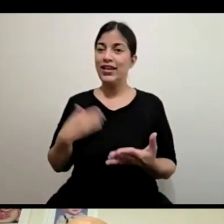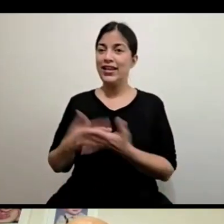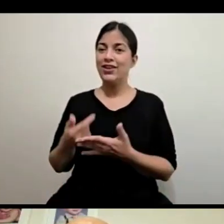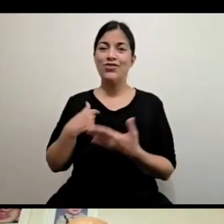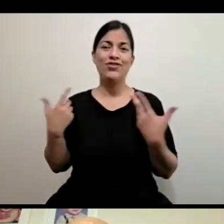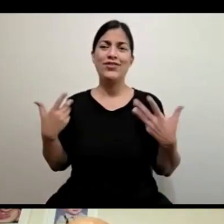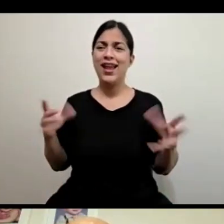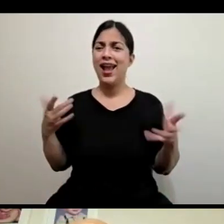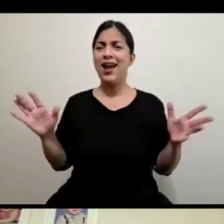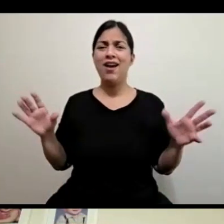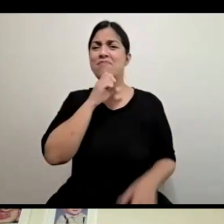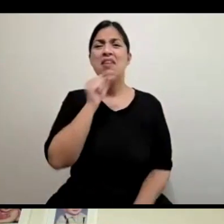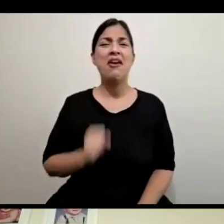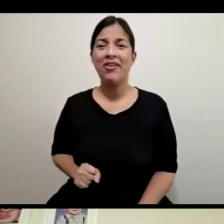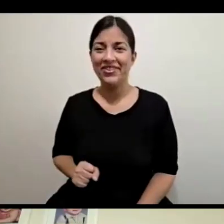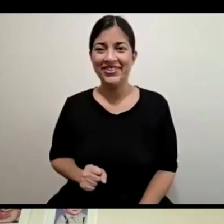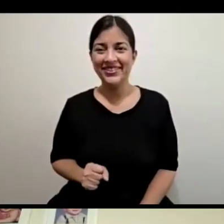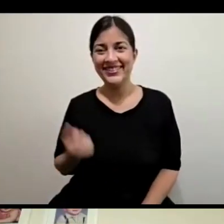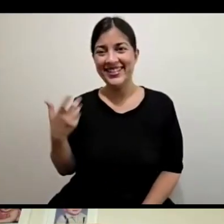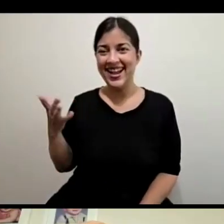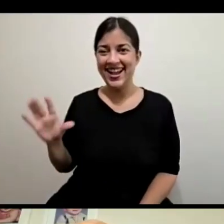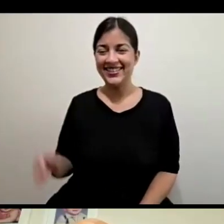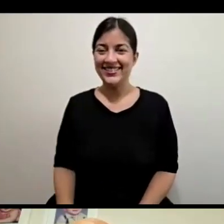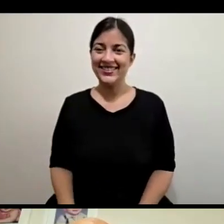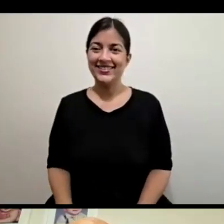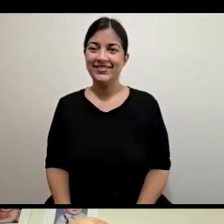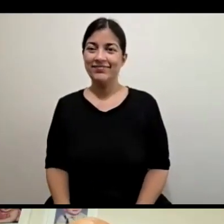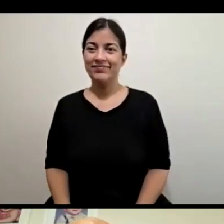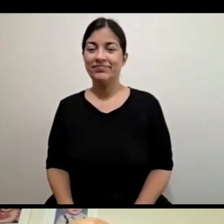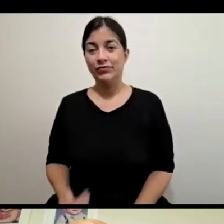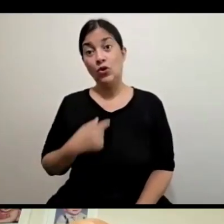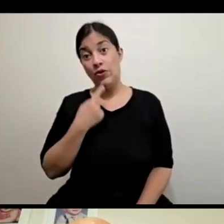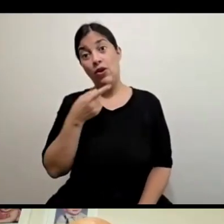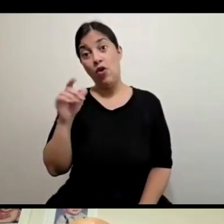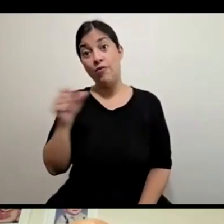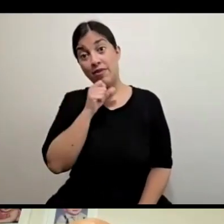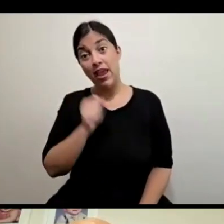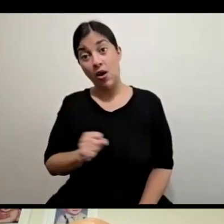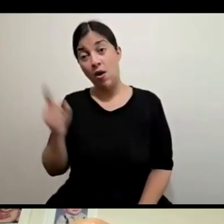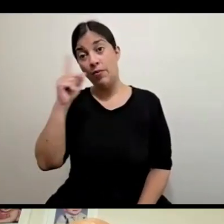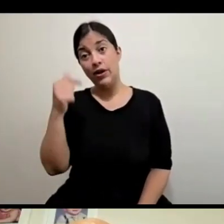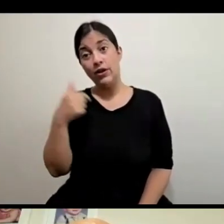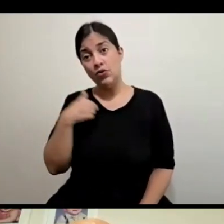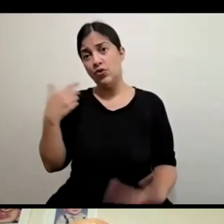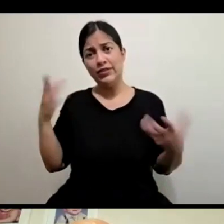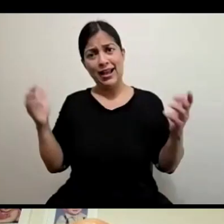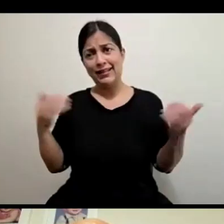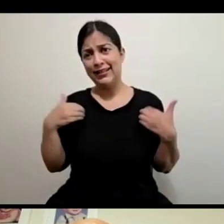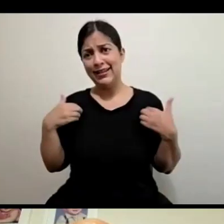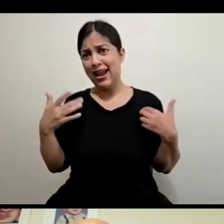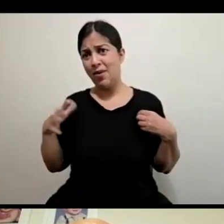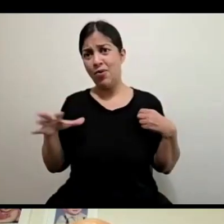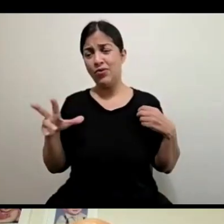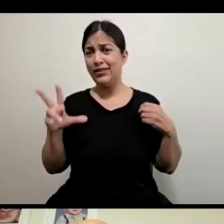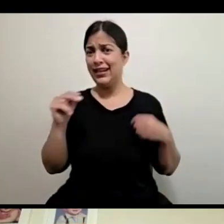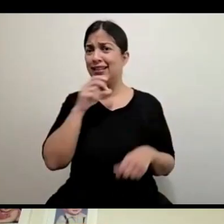era viejo. Yo tenía ya, bueno, yo digo yo viejo porque ya yo tenía casi 30 años